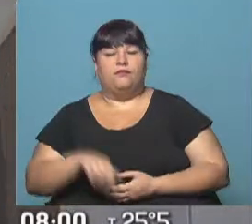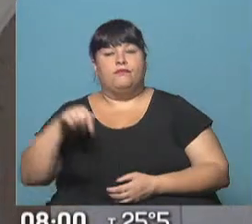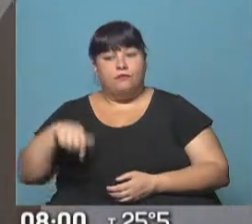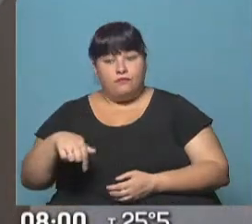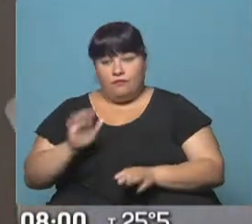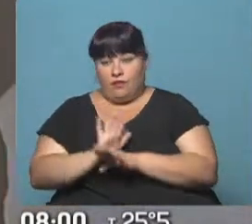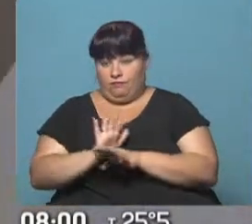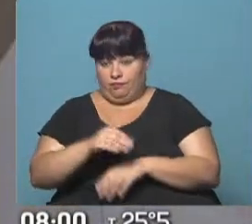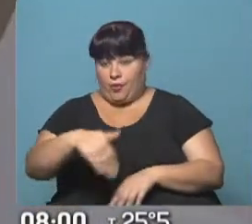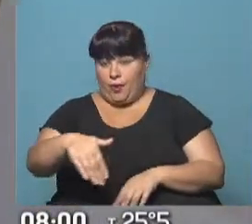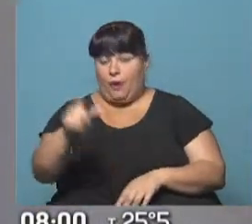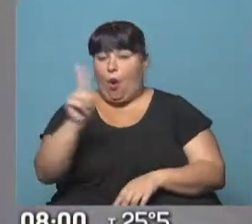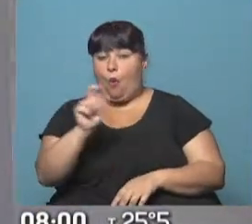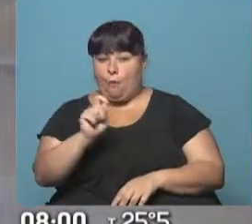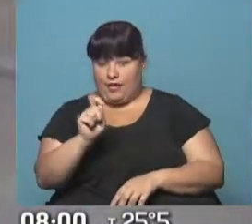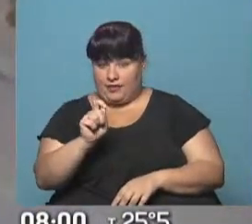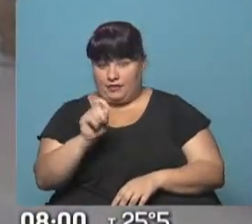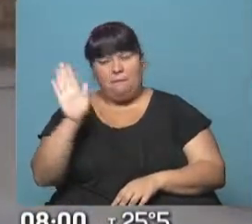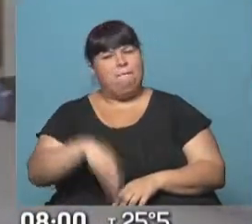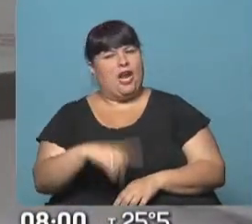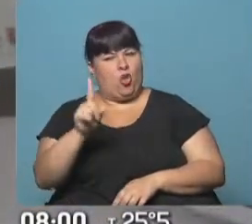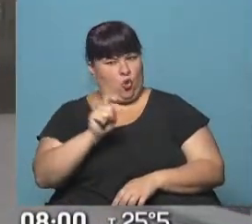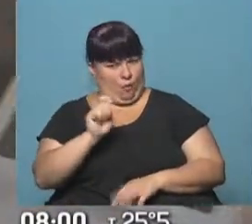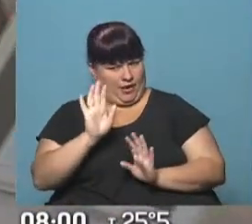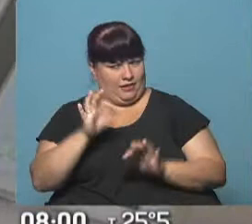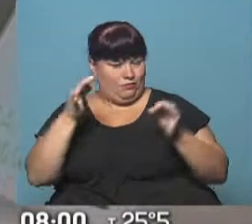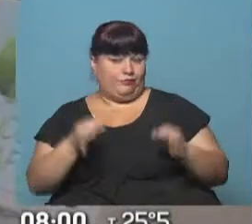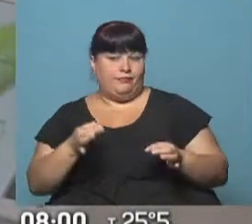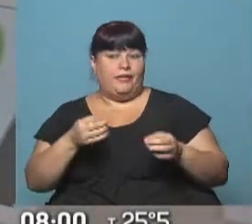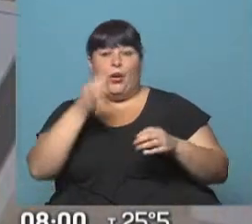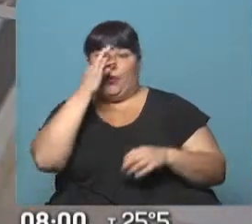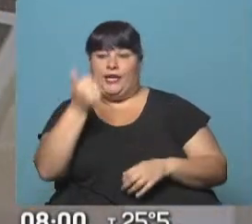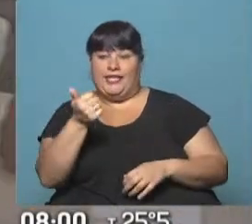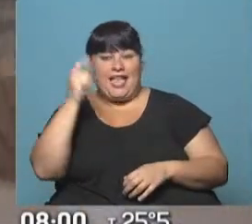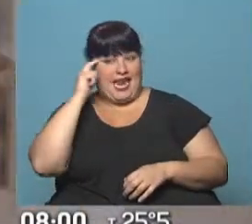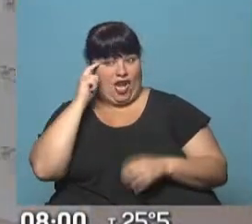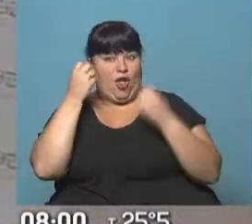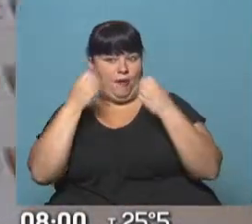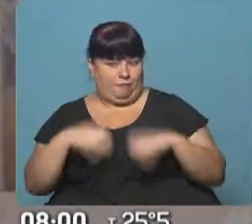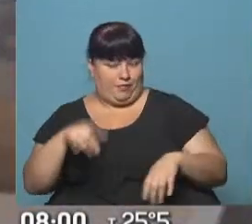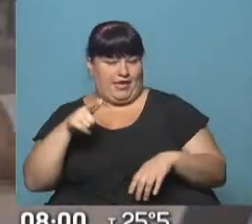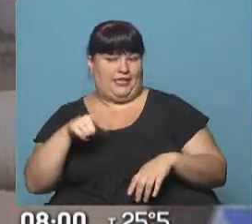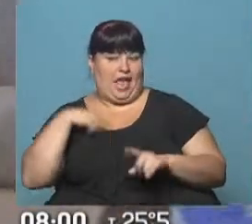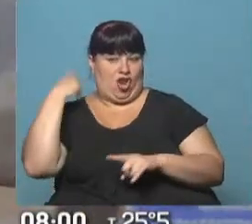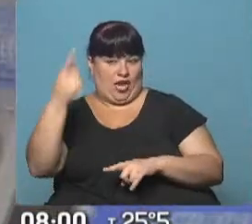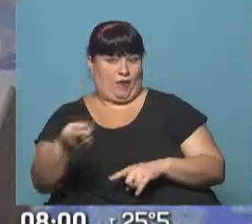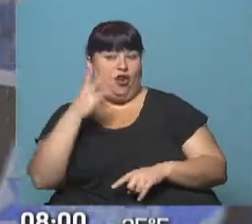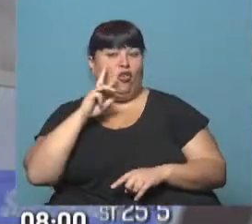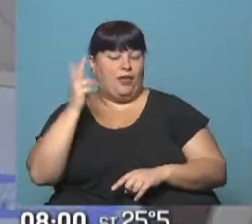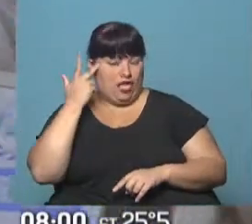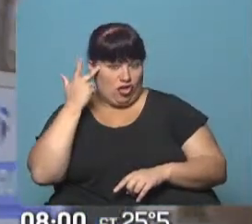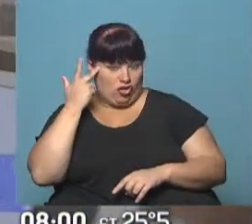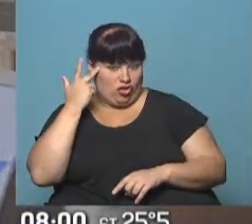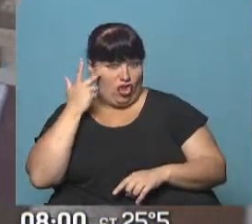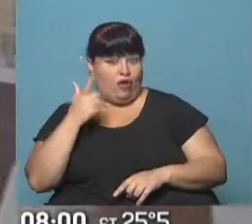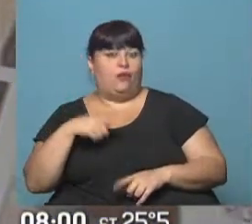Estamos a prácticamente un mes menos, para ser más concreto, porque el 26 de enero del año que viene, 2018,